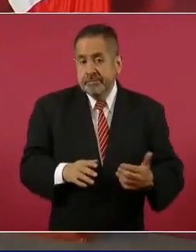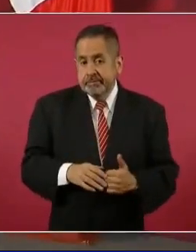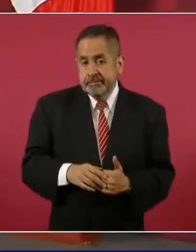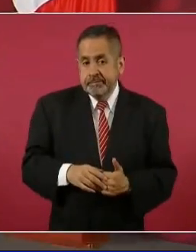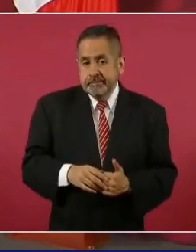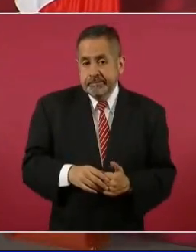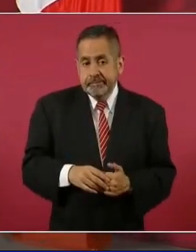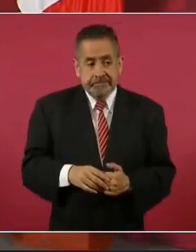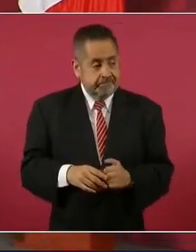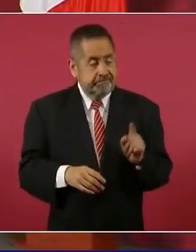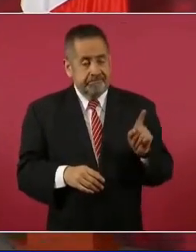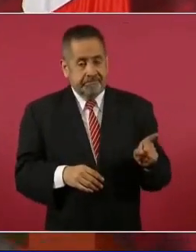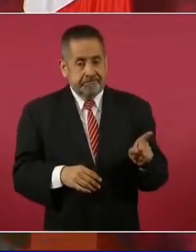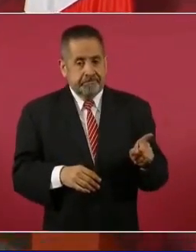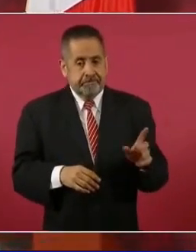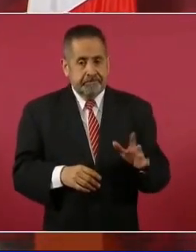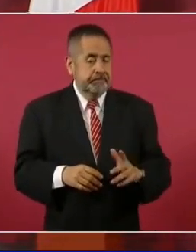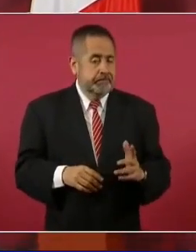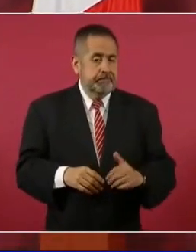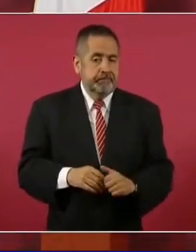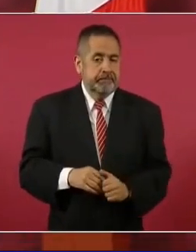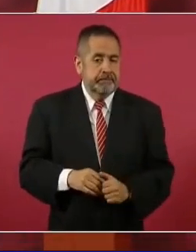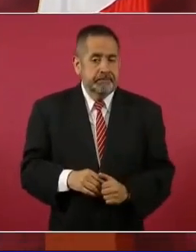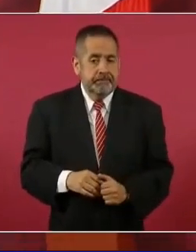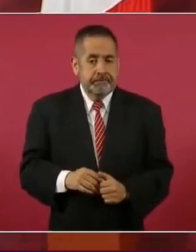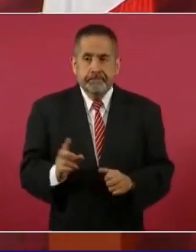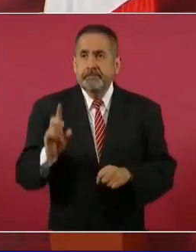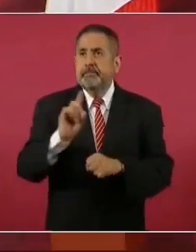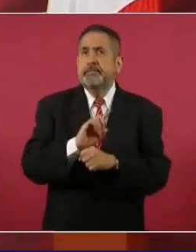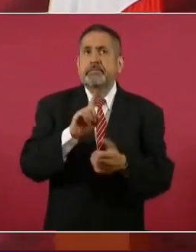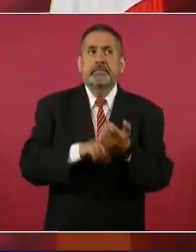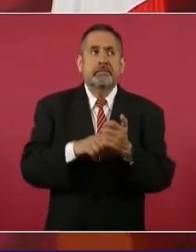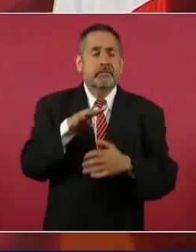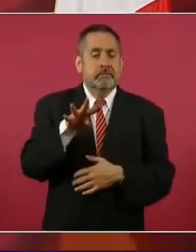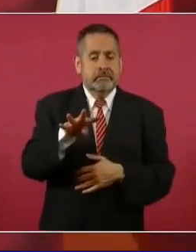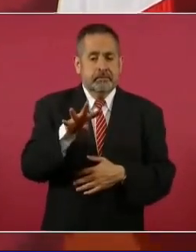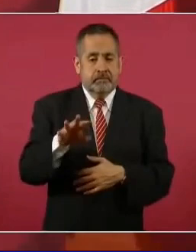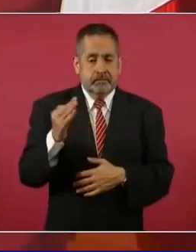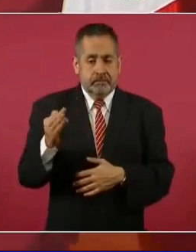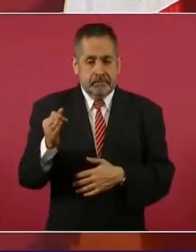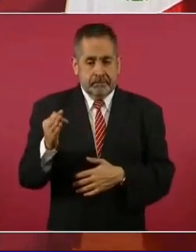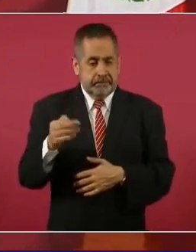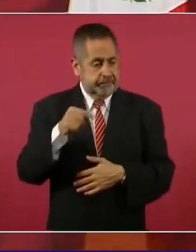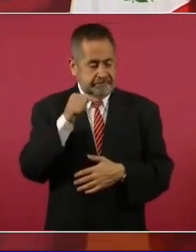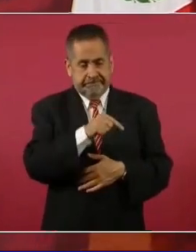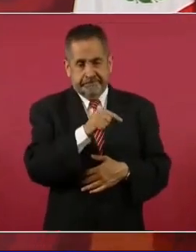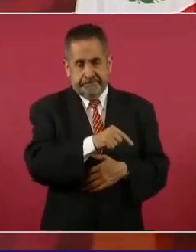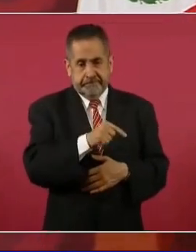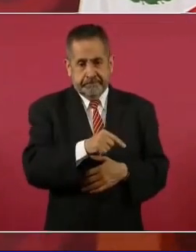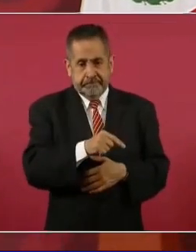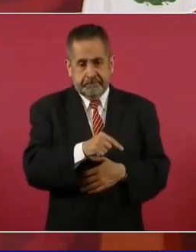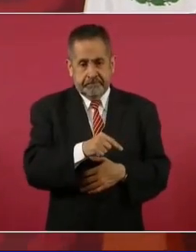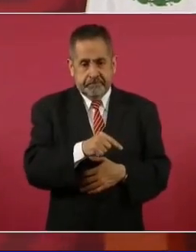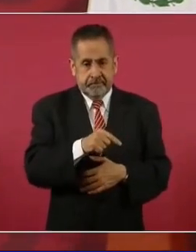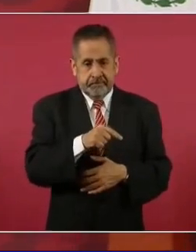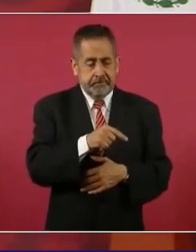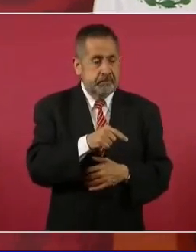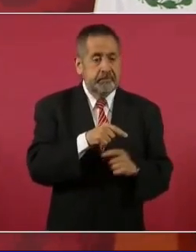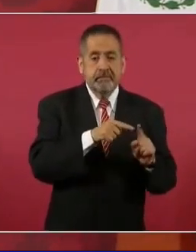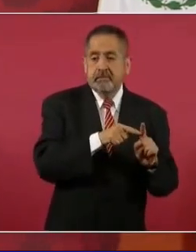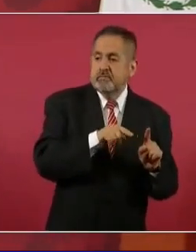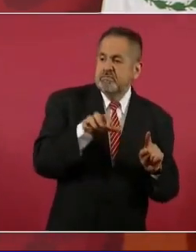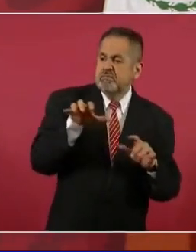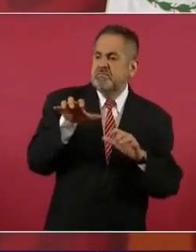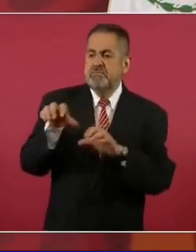y el día 19 de febrero, cuando detienen